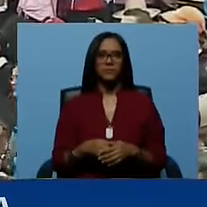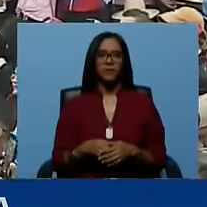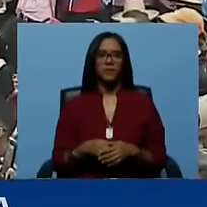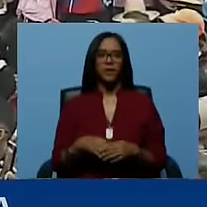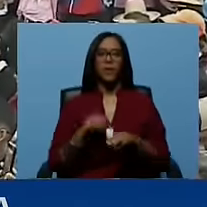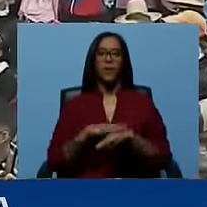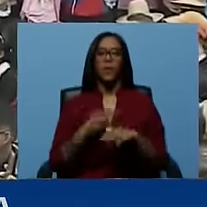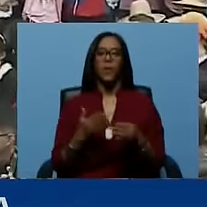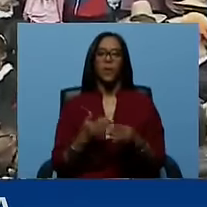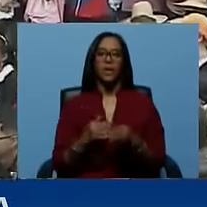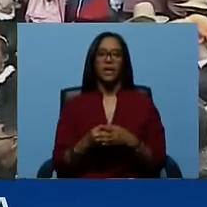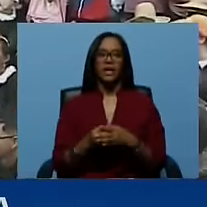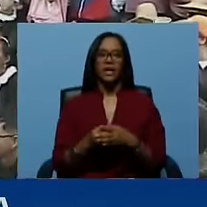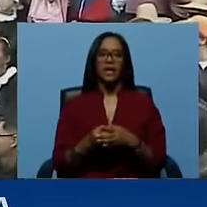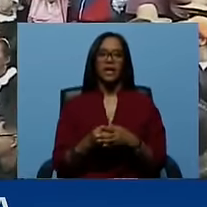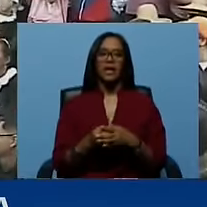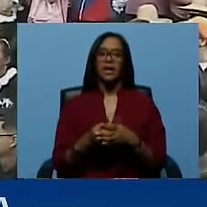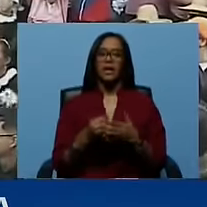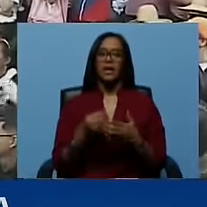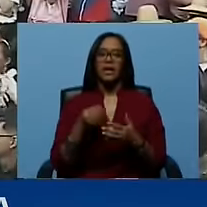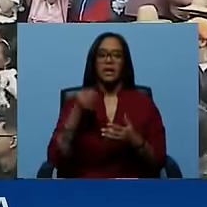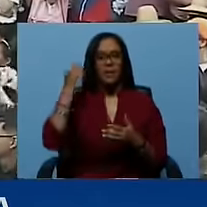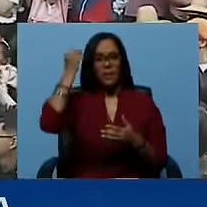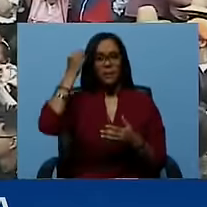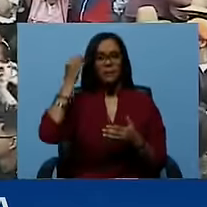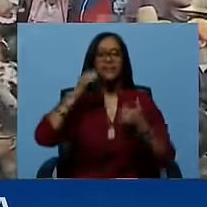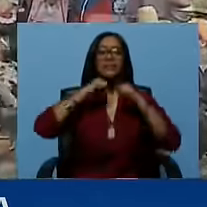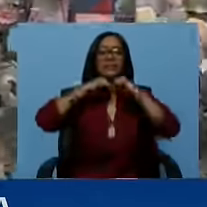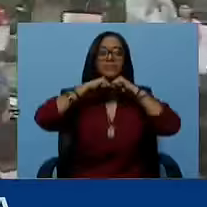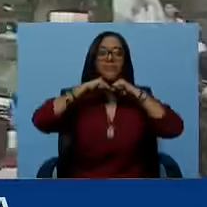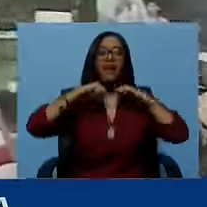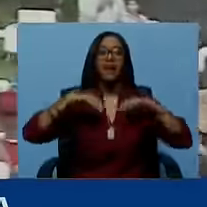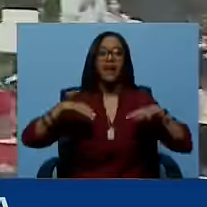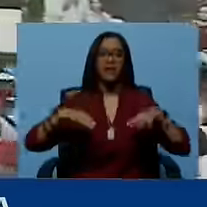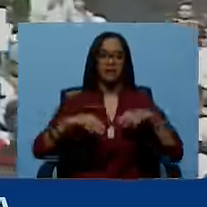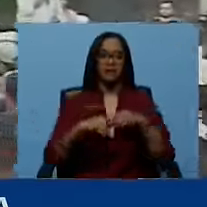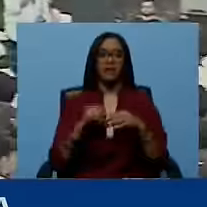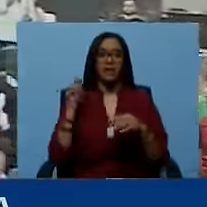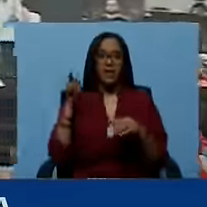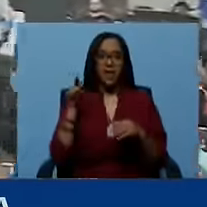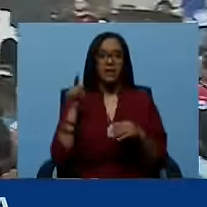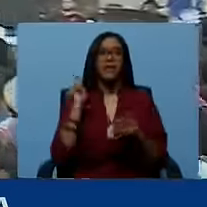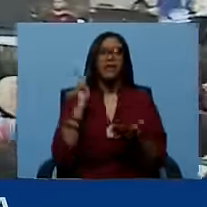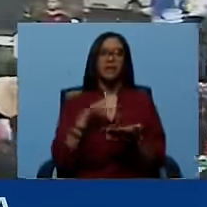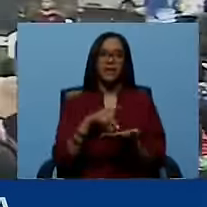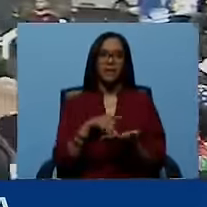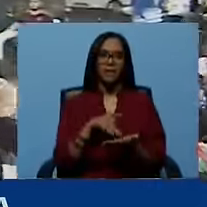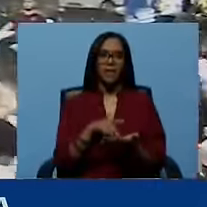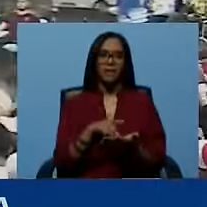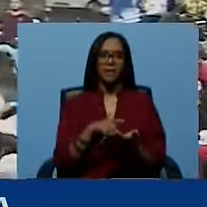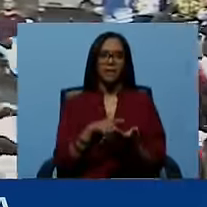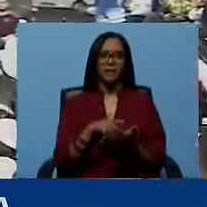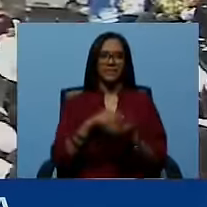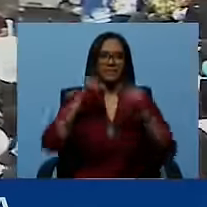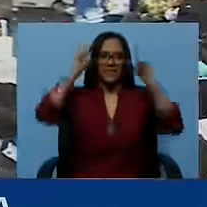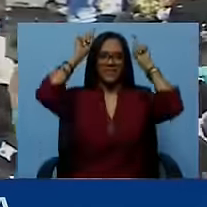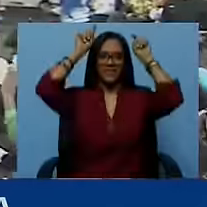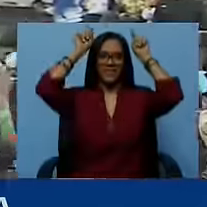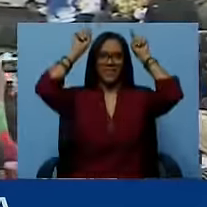Porque la consideraban sagrada. Dice que ahí llegaban también los extraterrestres.